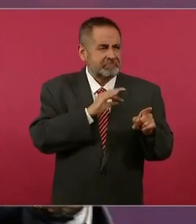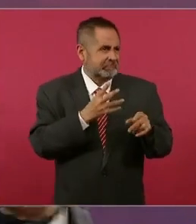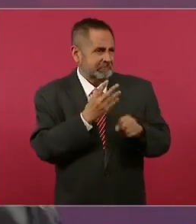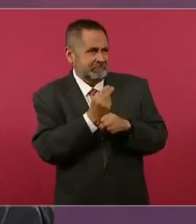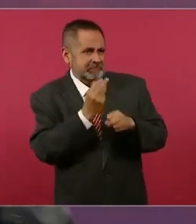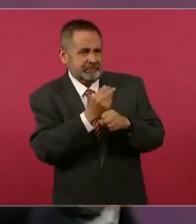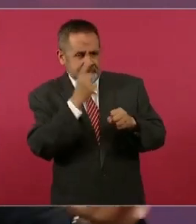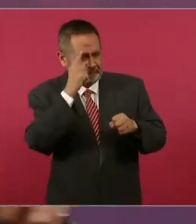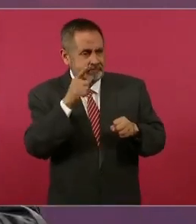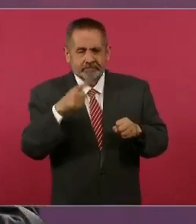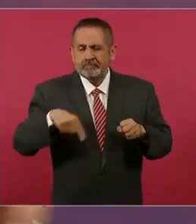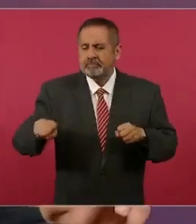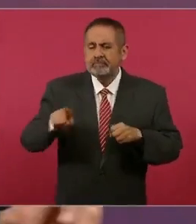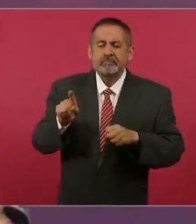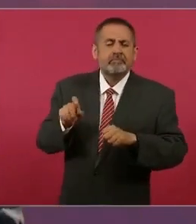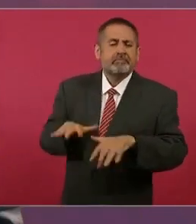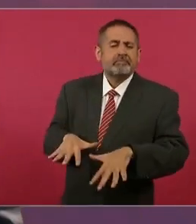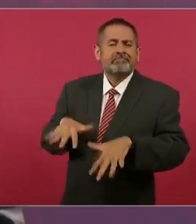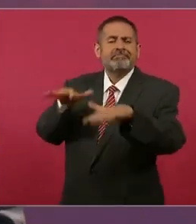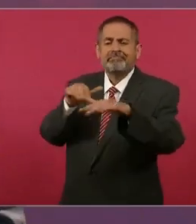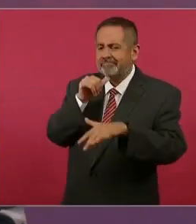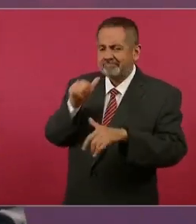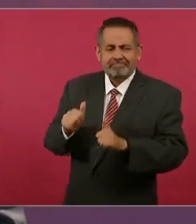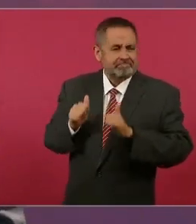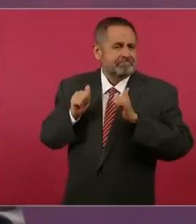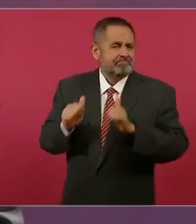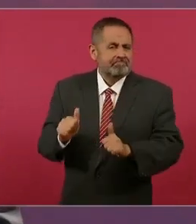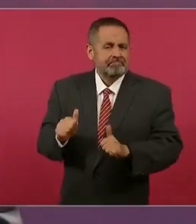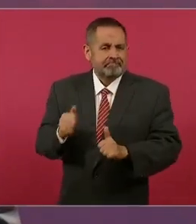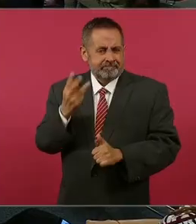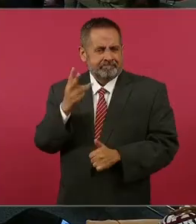para evitar la inundación de los 3 pueblos,